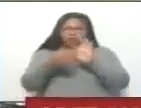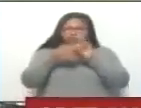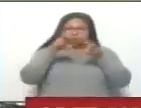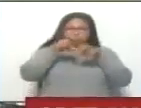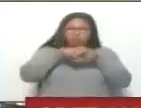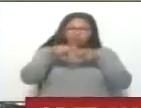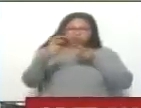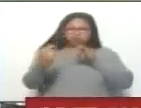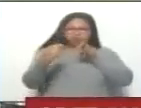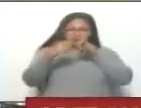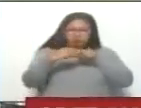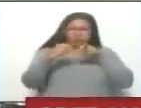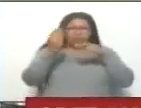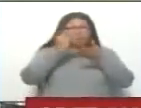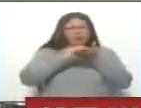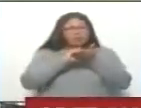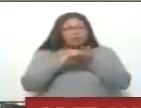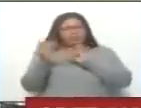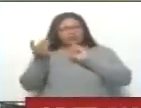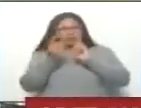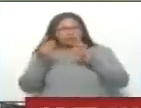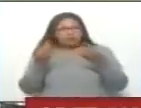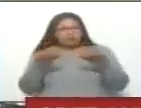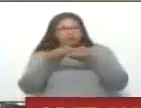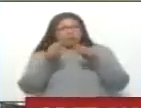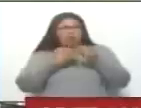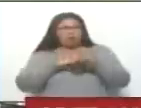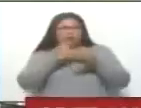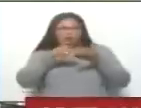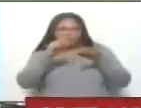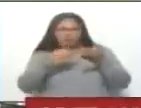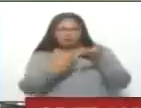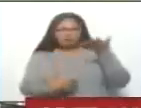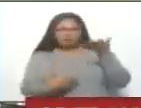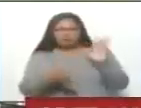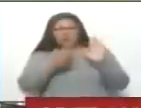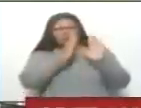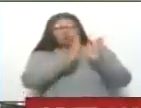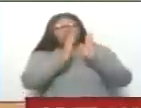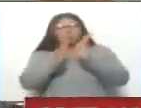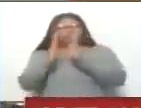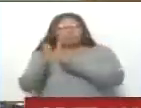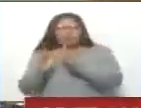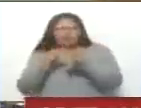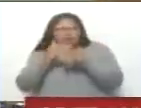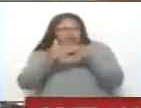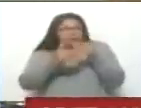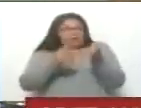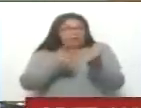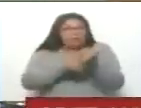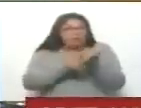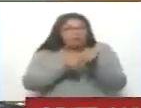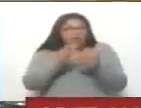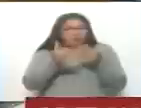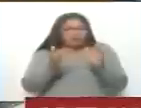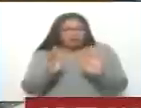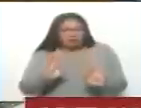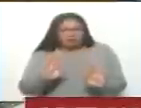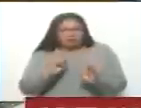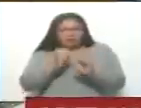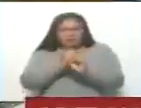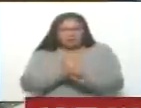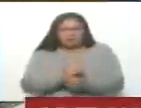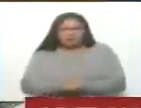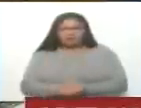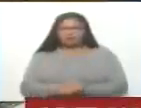abordar nuevamente la discusión de la convención colectiva y por bloque ir aprobando las cláusulas contractuales. Ahora, ¿qué